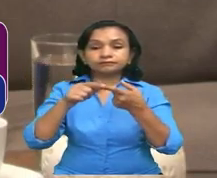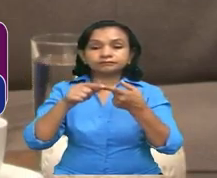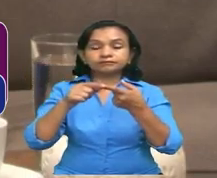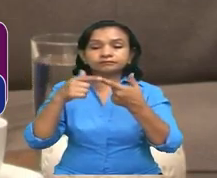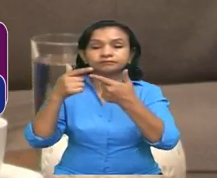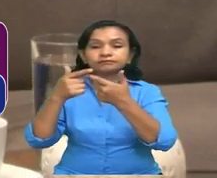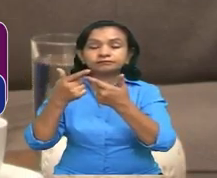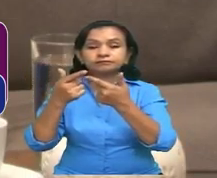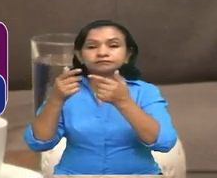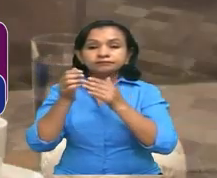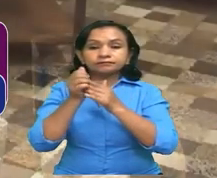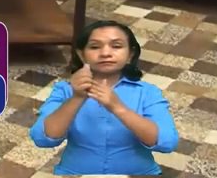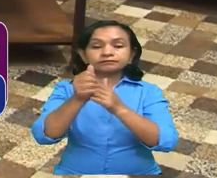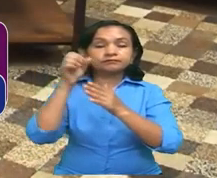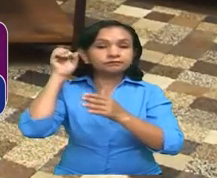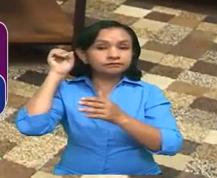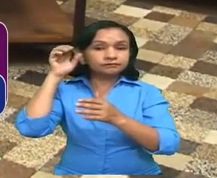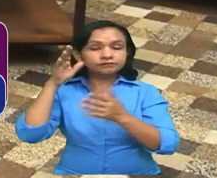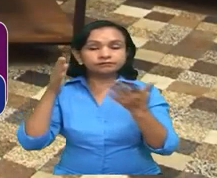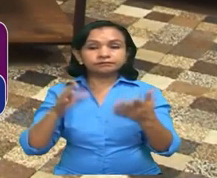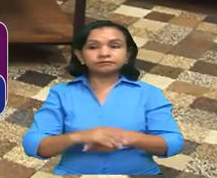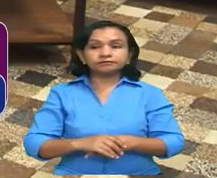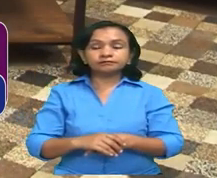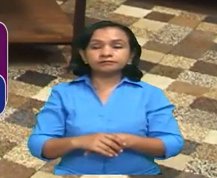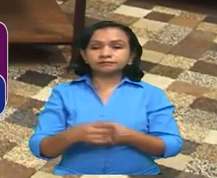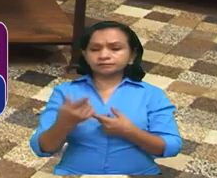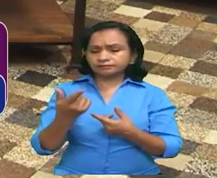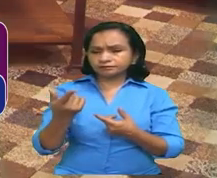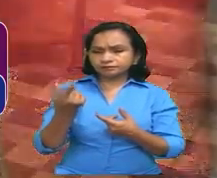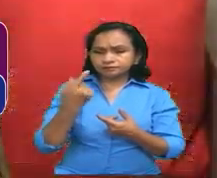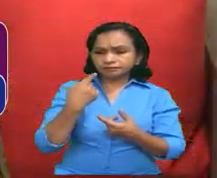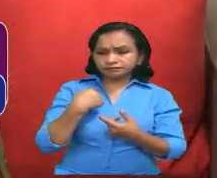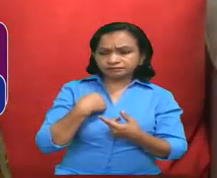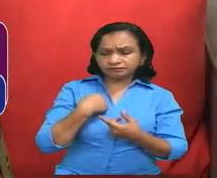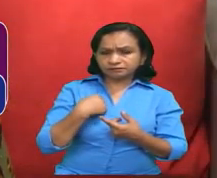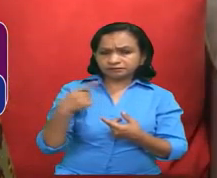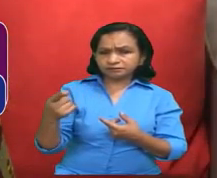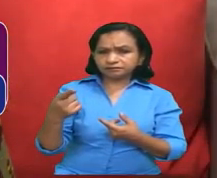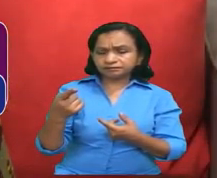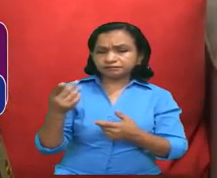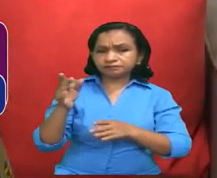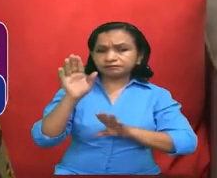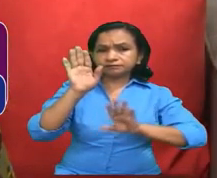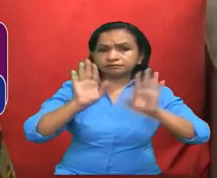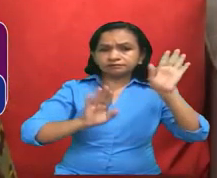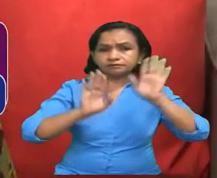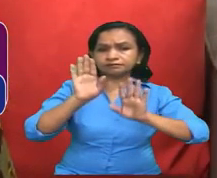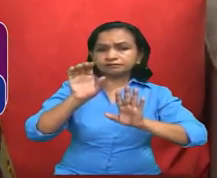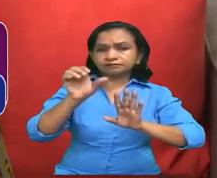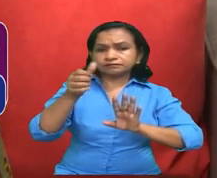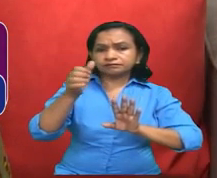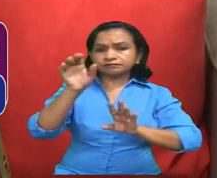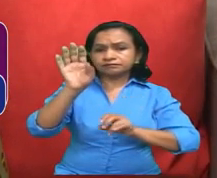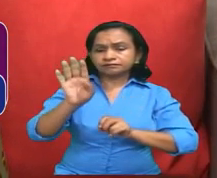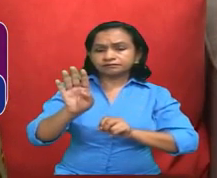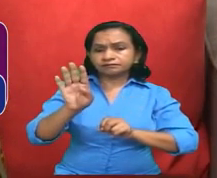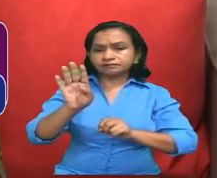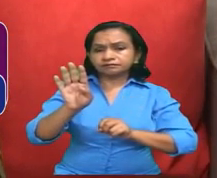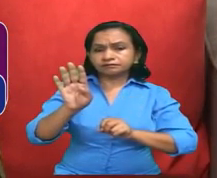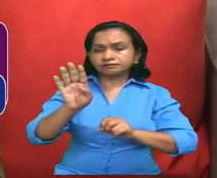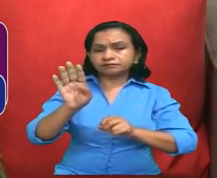como una experiencia completa. Entonces siempre seguimos articulando esos esfuerzos a través de las misiones internacionales que realizamos y los